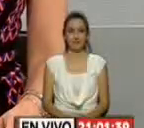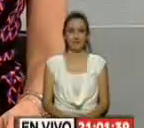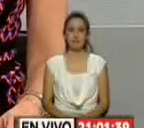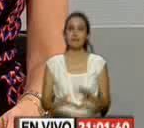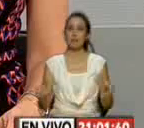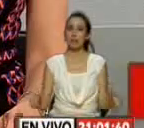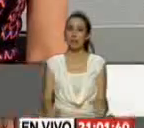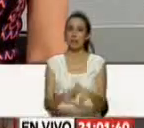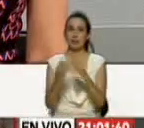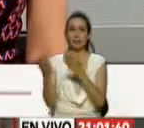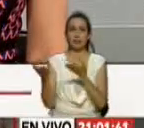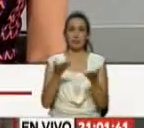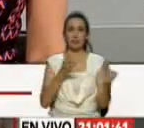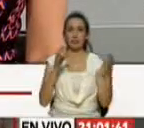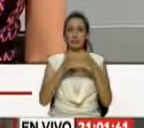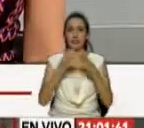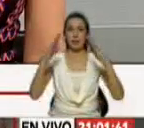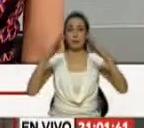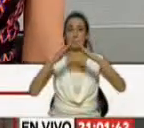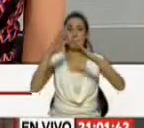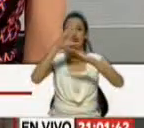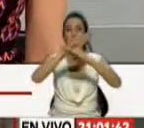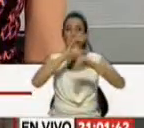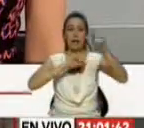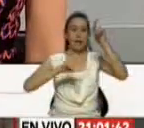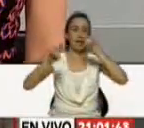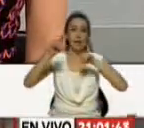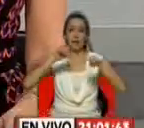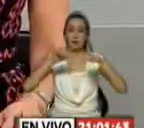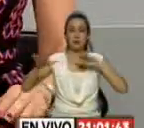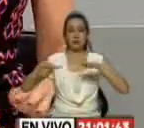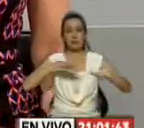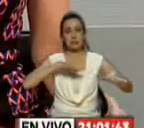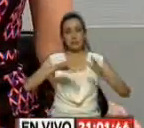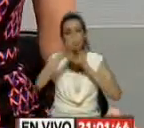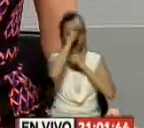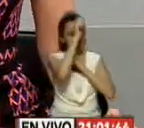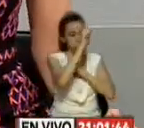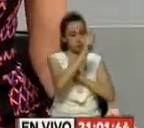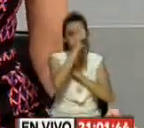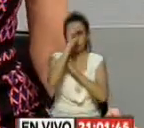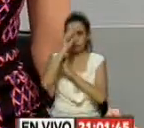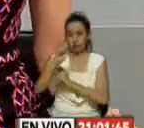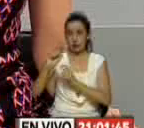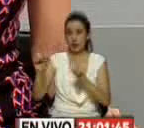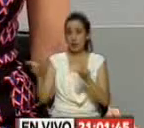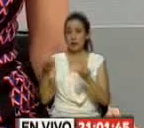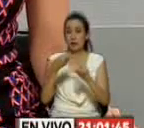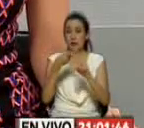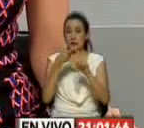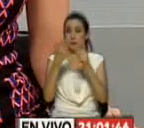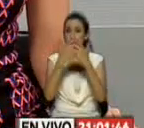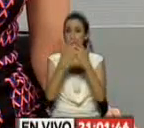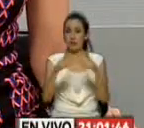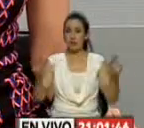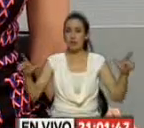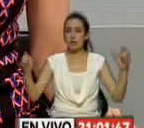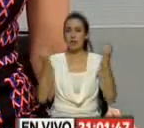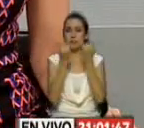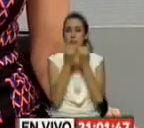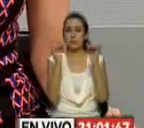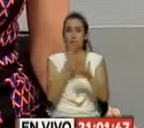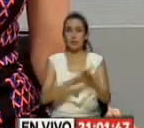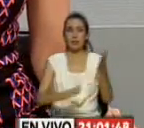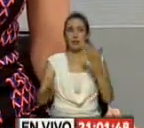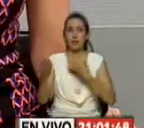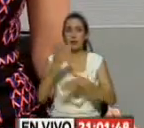Aquí iniciamos. En el Palacio de Carondelet se prepararon varias actividades para conmemorar el primer grito de independencia. Nuestra compañera Olga Velasco nos